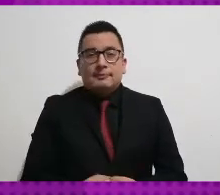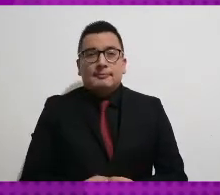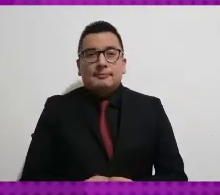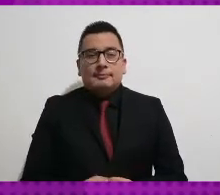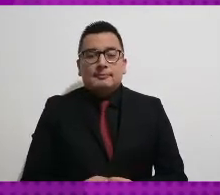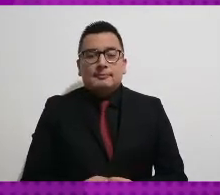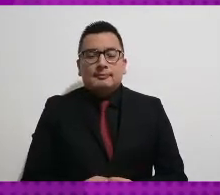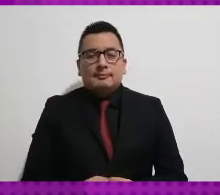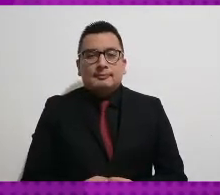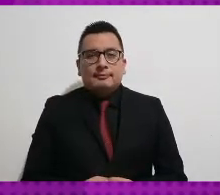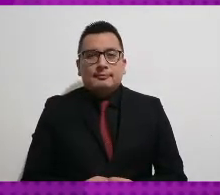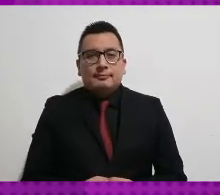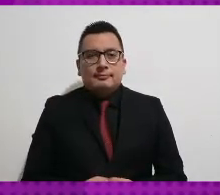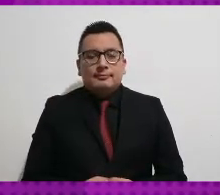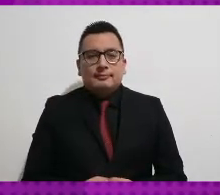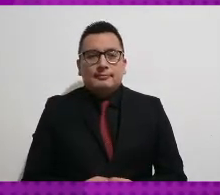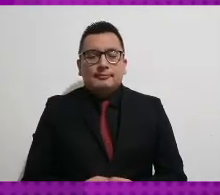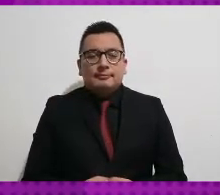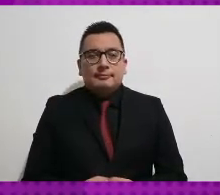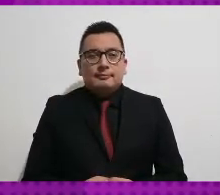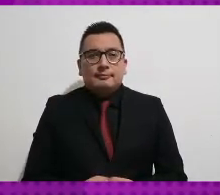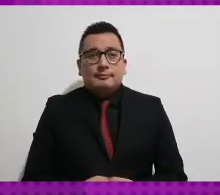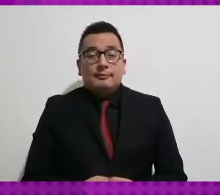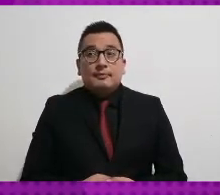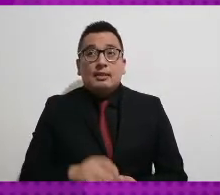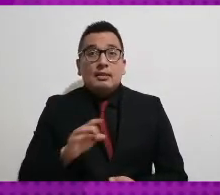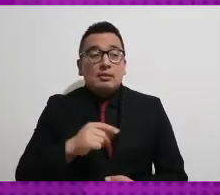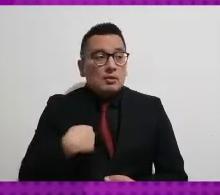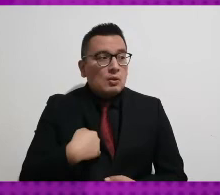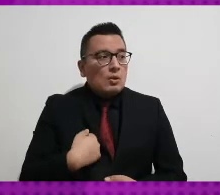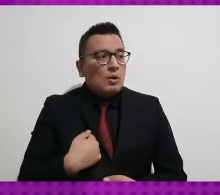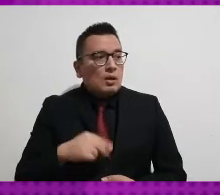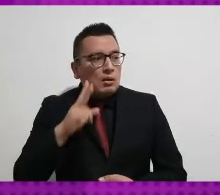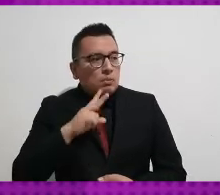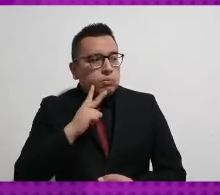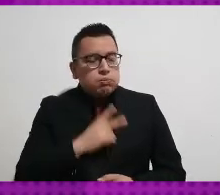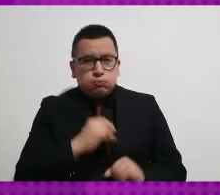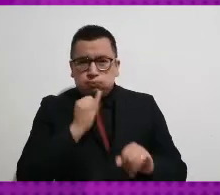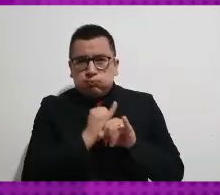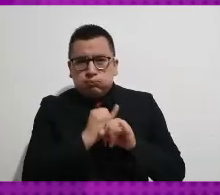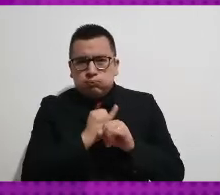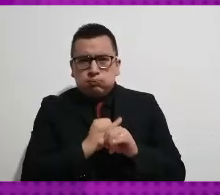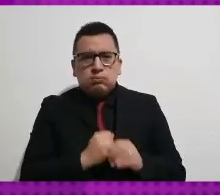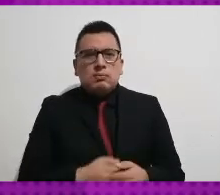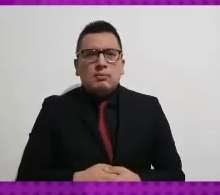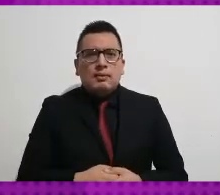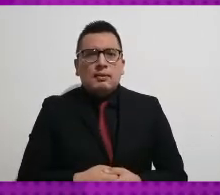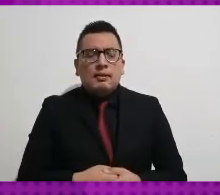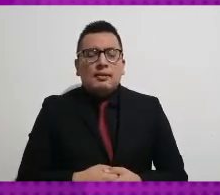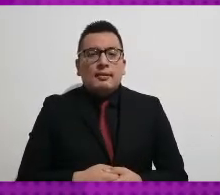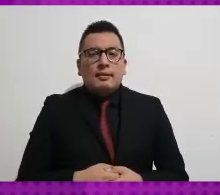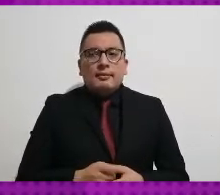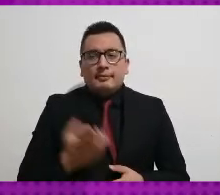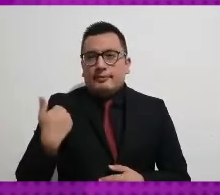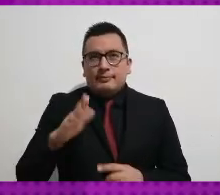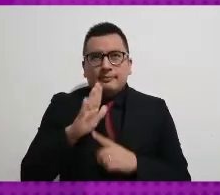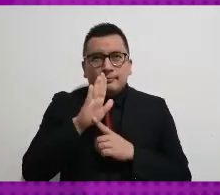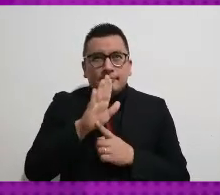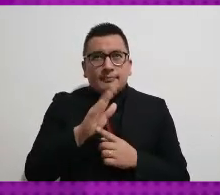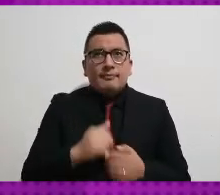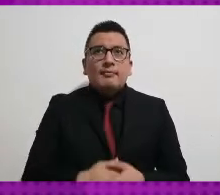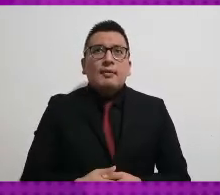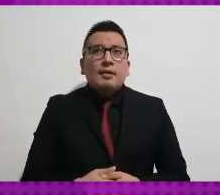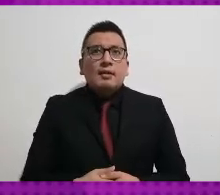que presentar al momento de nosotros hacer una queja o una denuncia. Es decir, si yo me meto a la página que ahorita nos estás mostrando